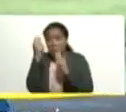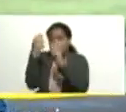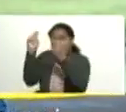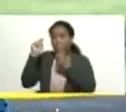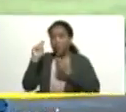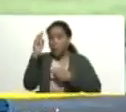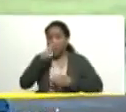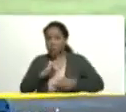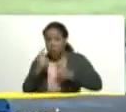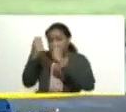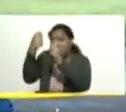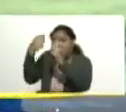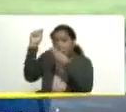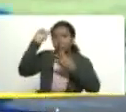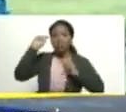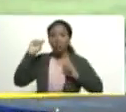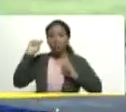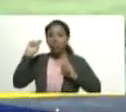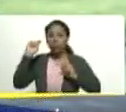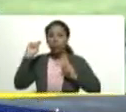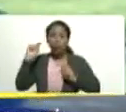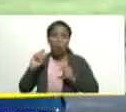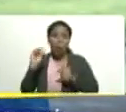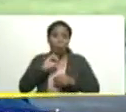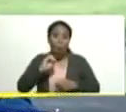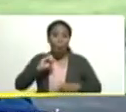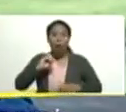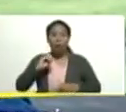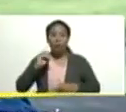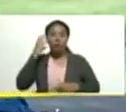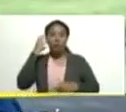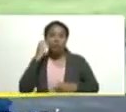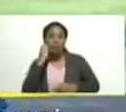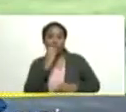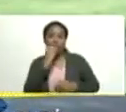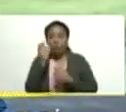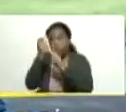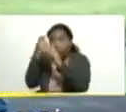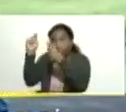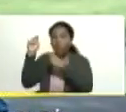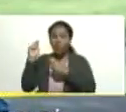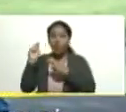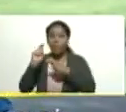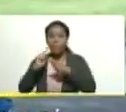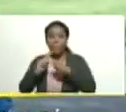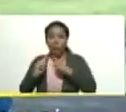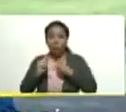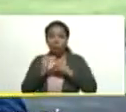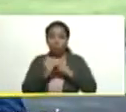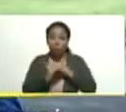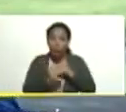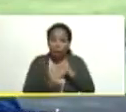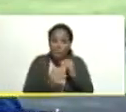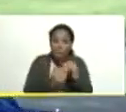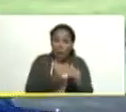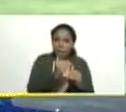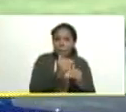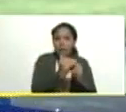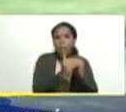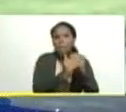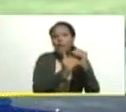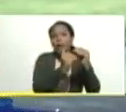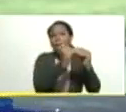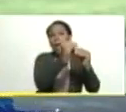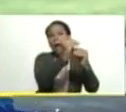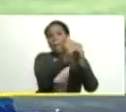Brasil, coloco mi producto en Arabia Saudita. Pero ya construyes la ruta